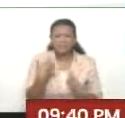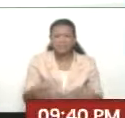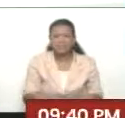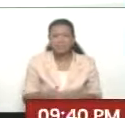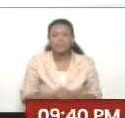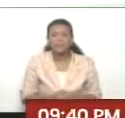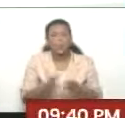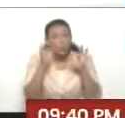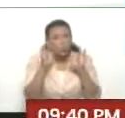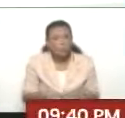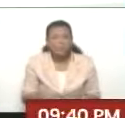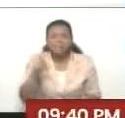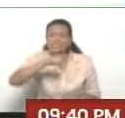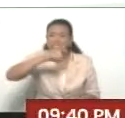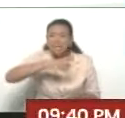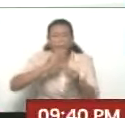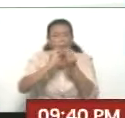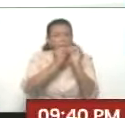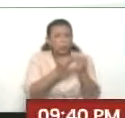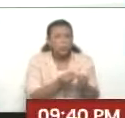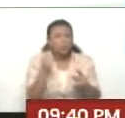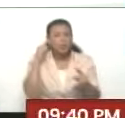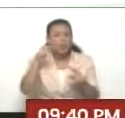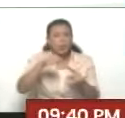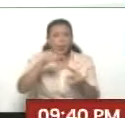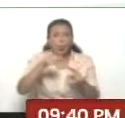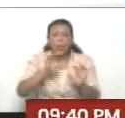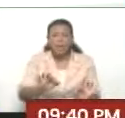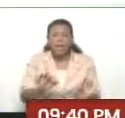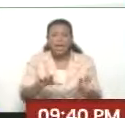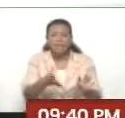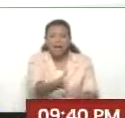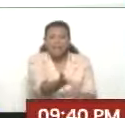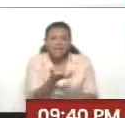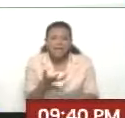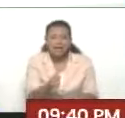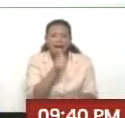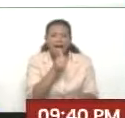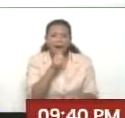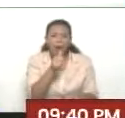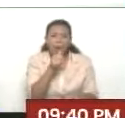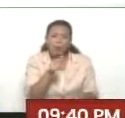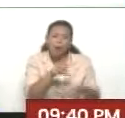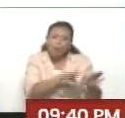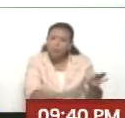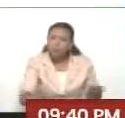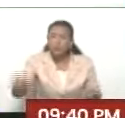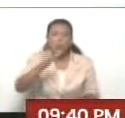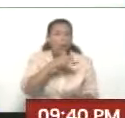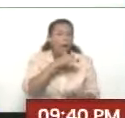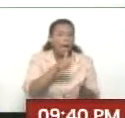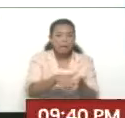Necesitamos justamente eso, que se repare más que todo, el tema de la bomba, que el sistema ya hay.